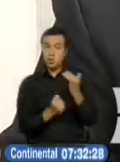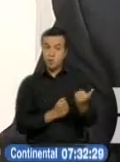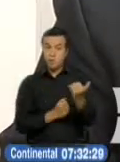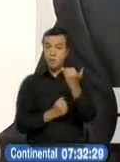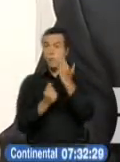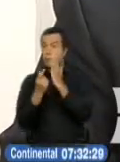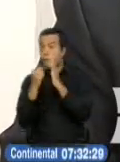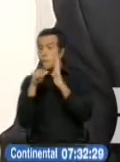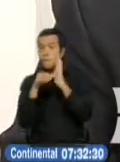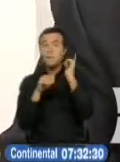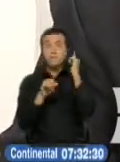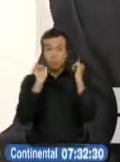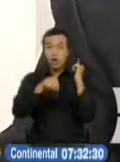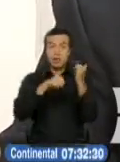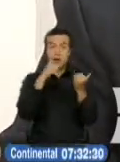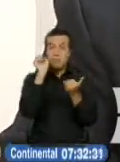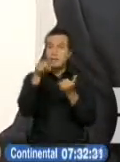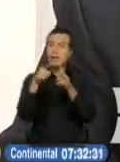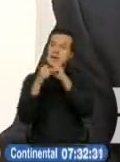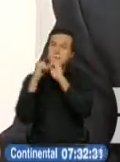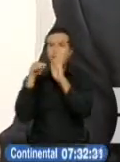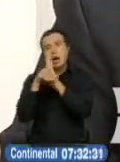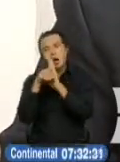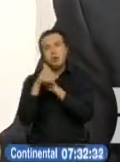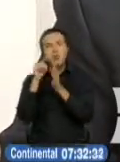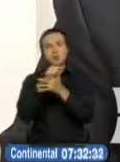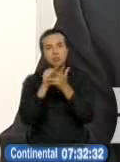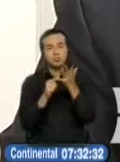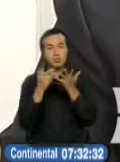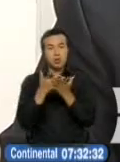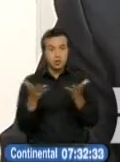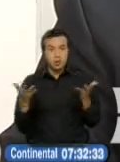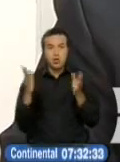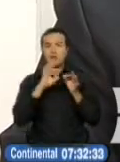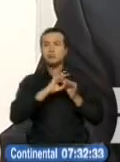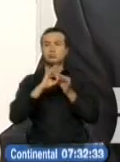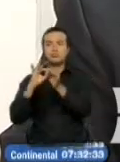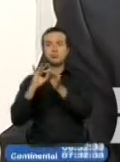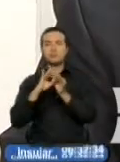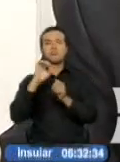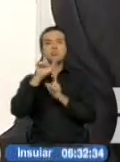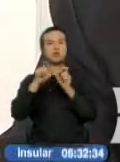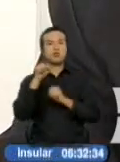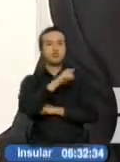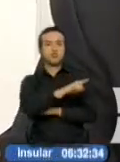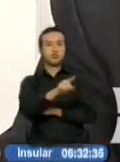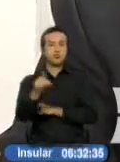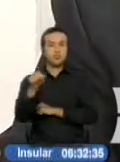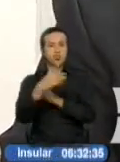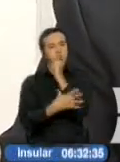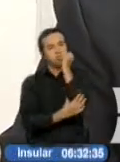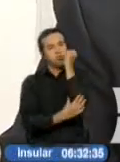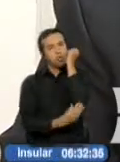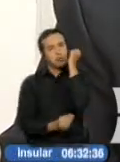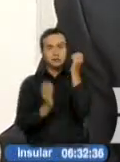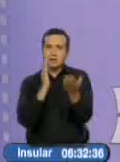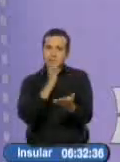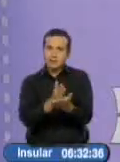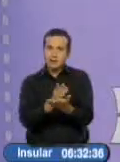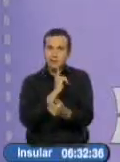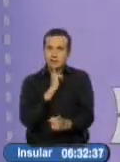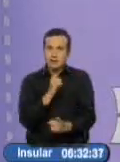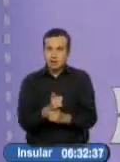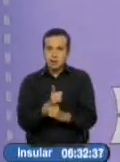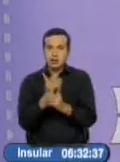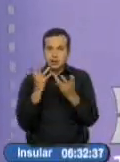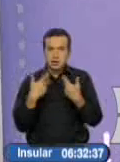a créditos bancarios, a medios electrónicos de pago, está muy relacionado con la capacidad de la gente de salir de la pobreza y mantenerse fuera de ella. Es